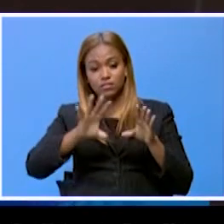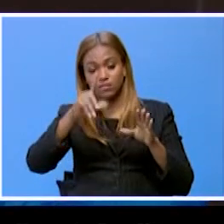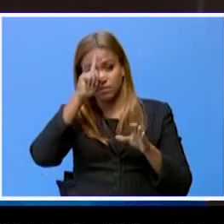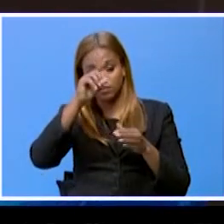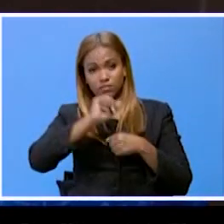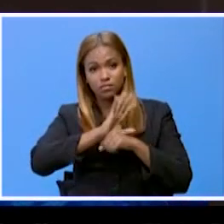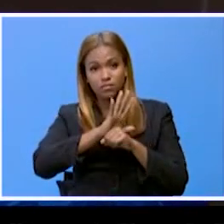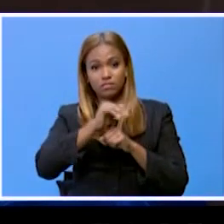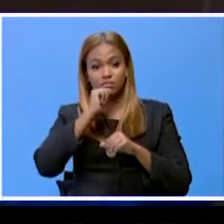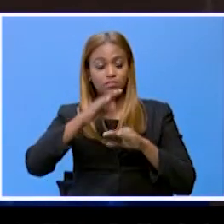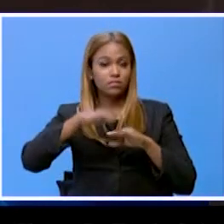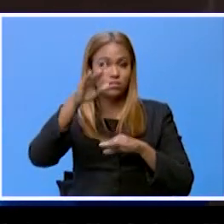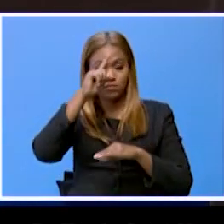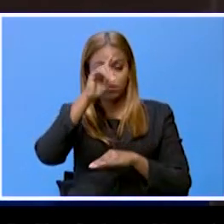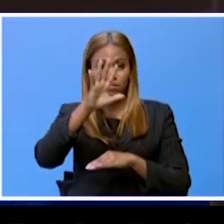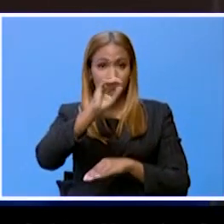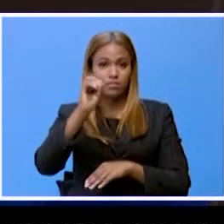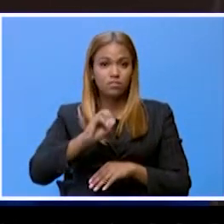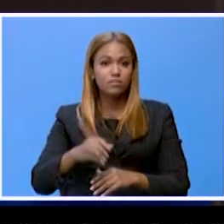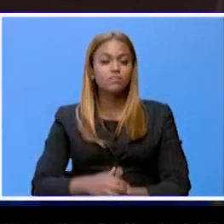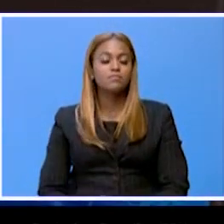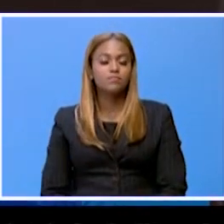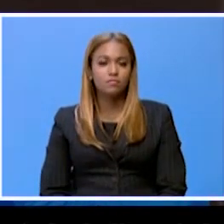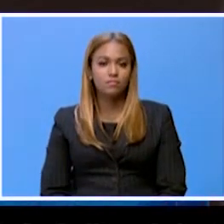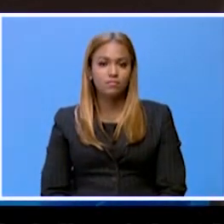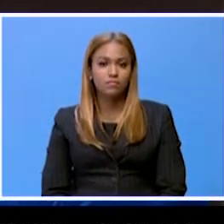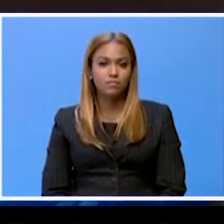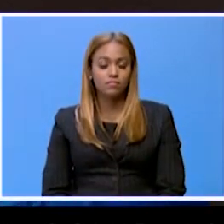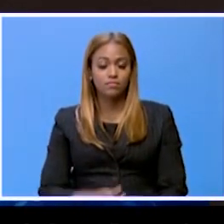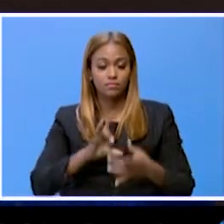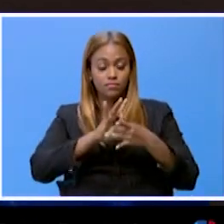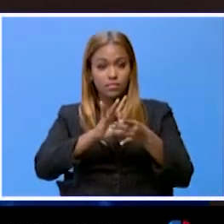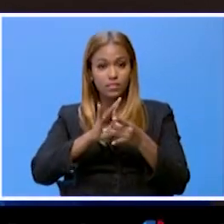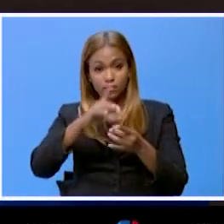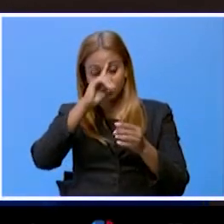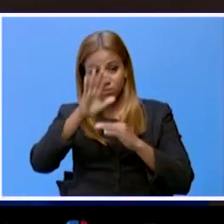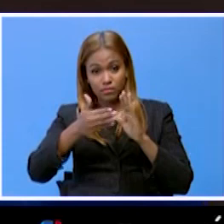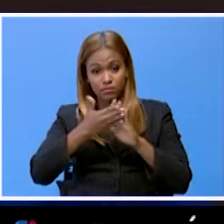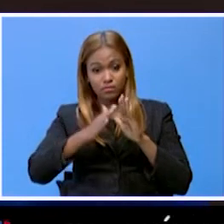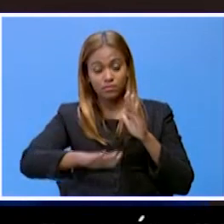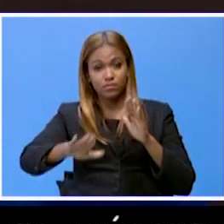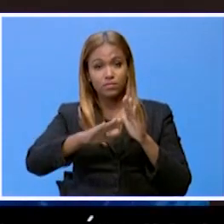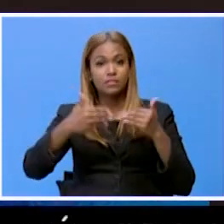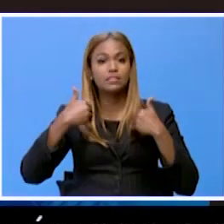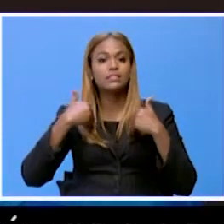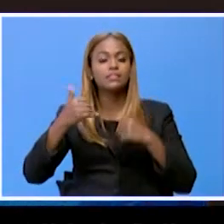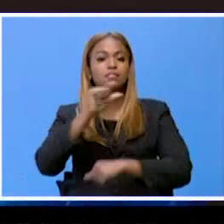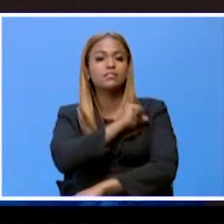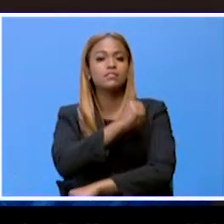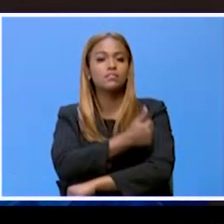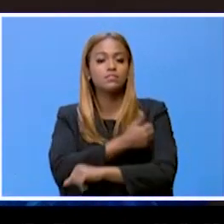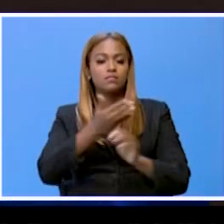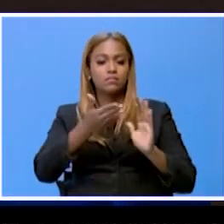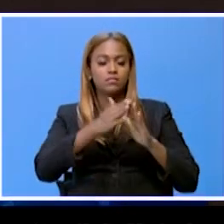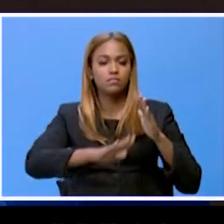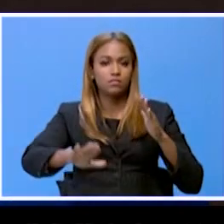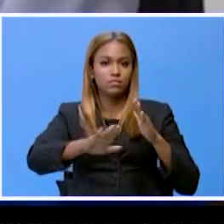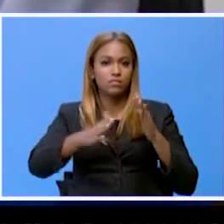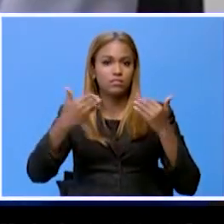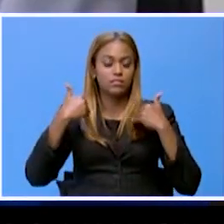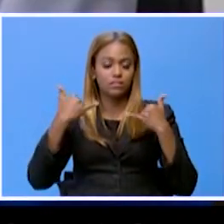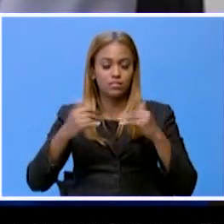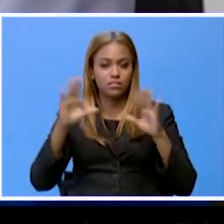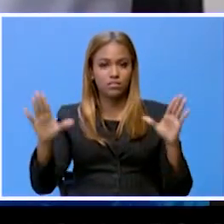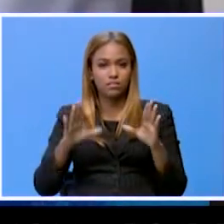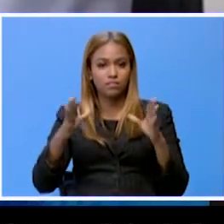COVID-19 no mayor del 5%. La relación de esos municipios la tienen las autoridades locales. Está